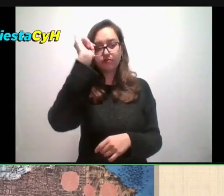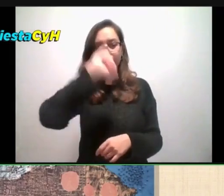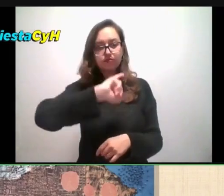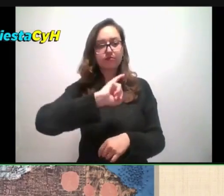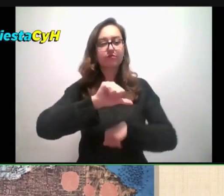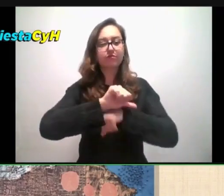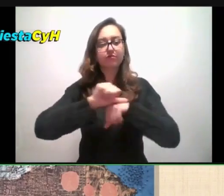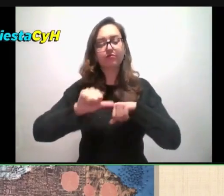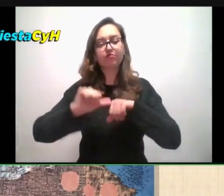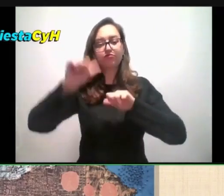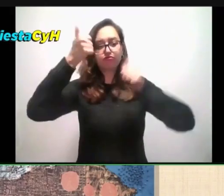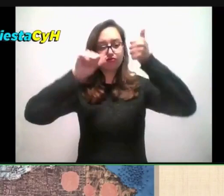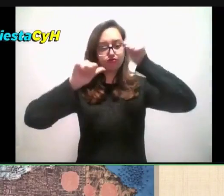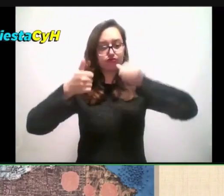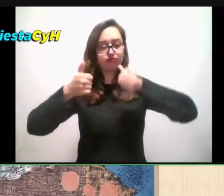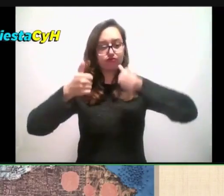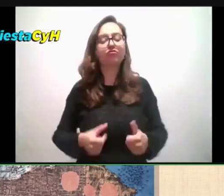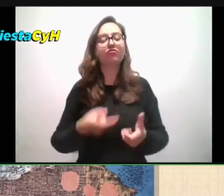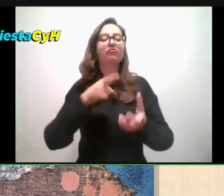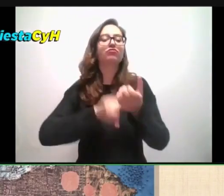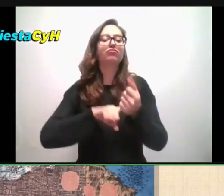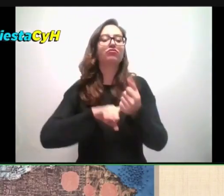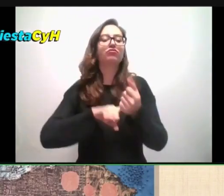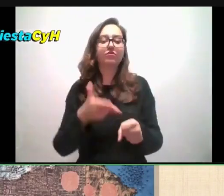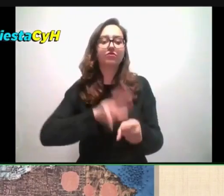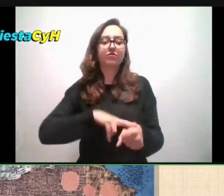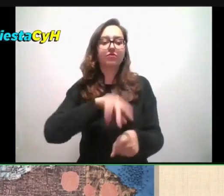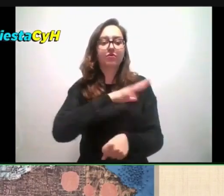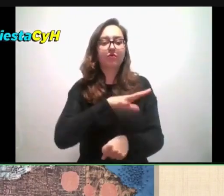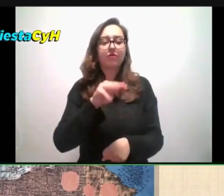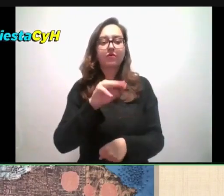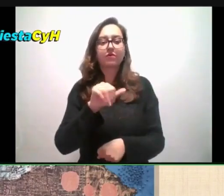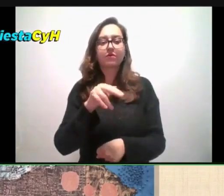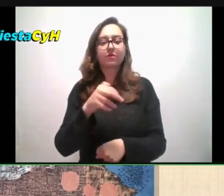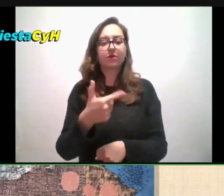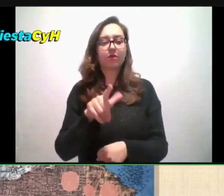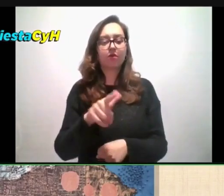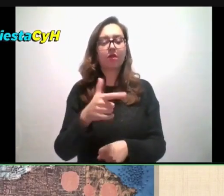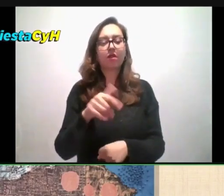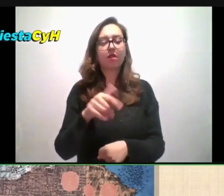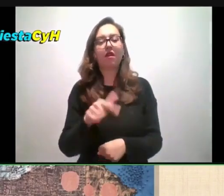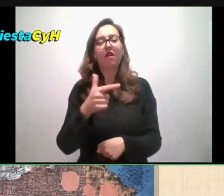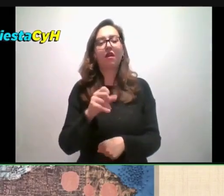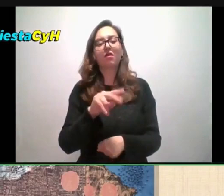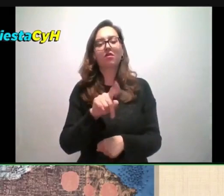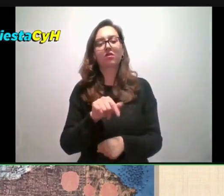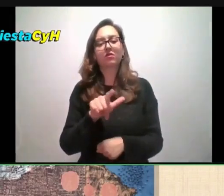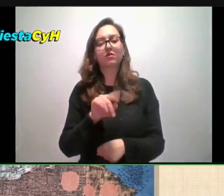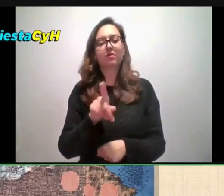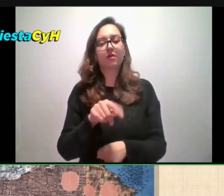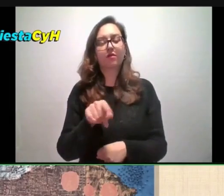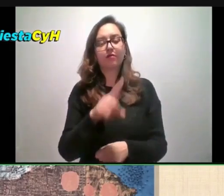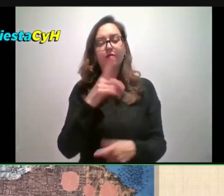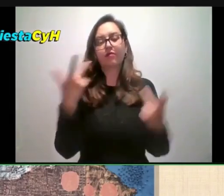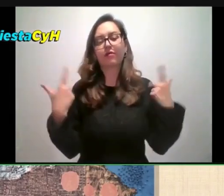Plástica y Reconstructiva del Hospital General Dr. Manuel Gea González y es profesor titular del posgrado